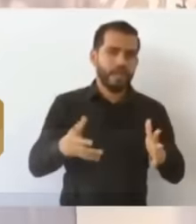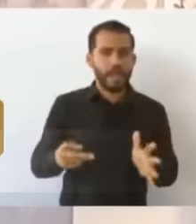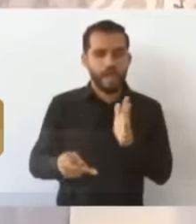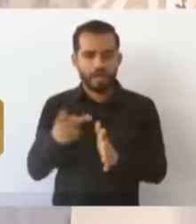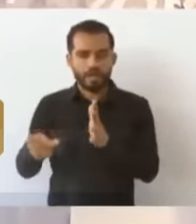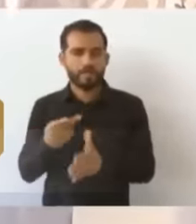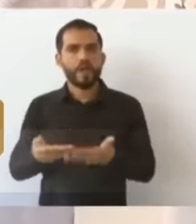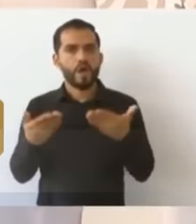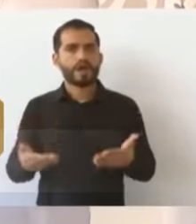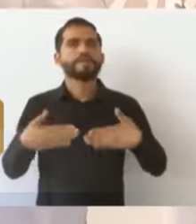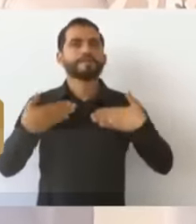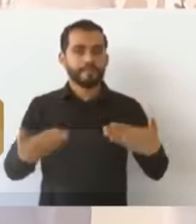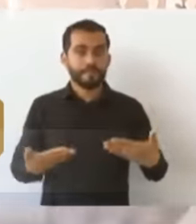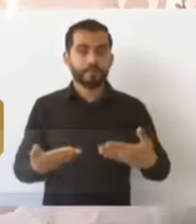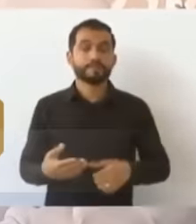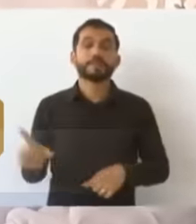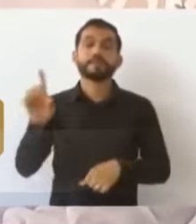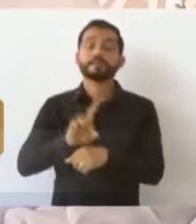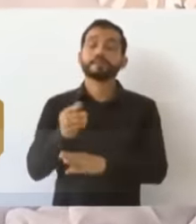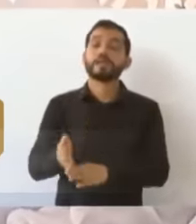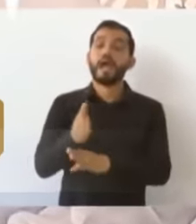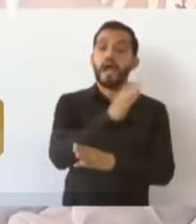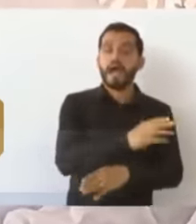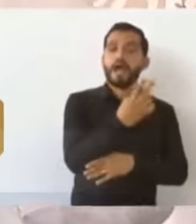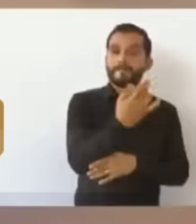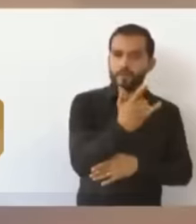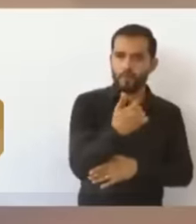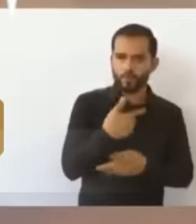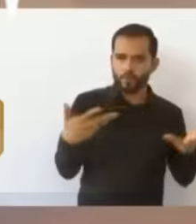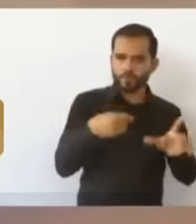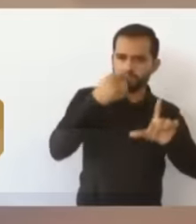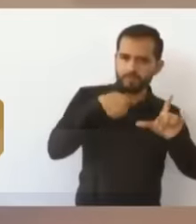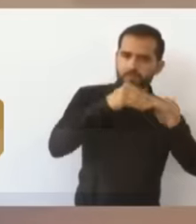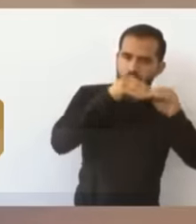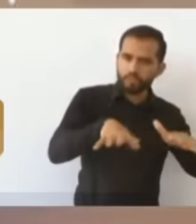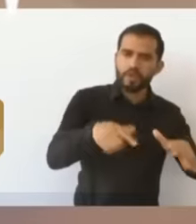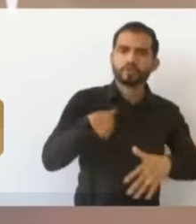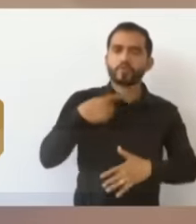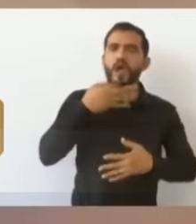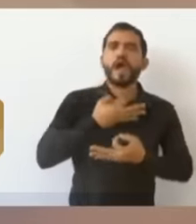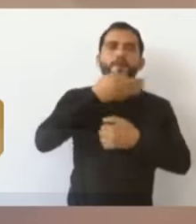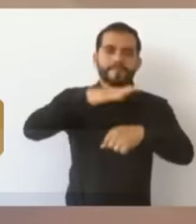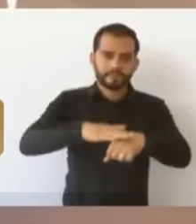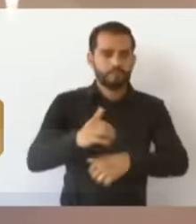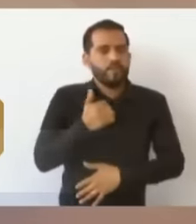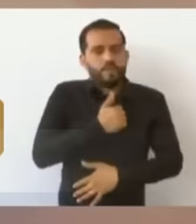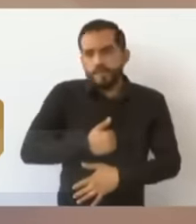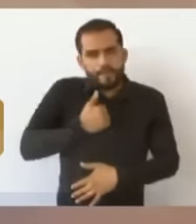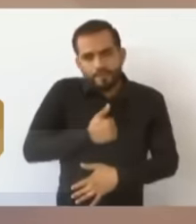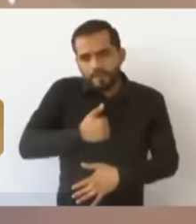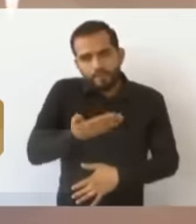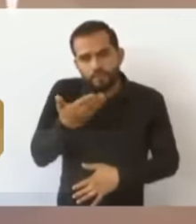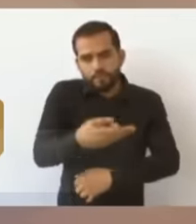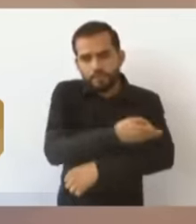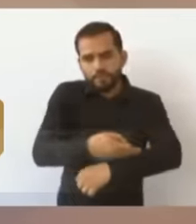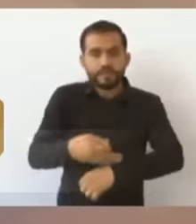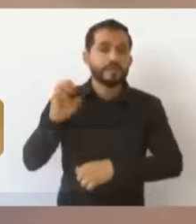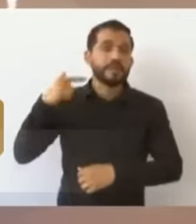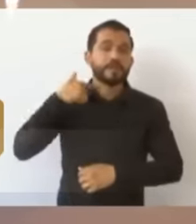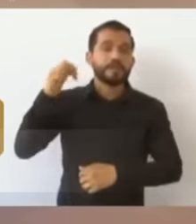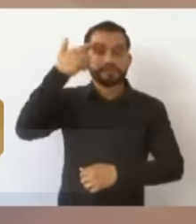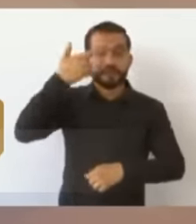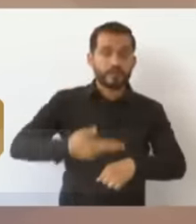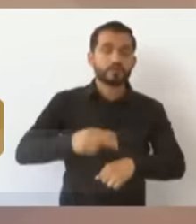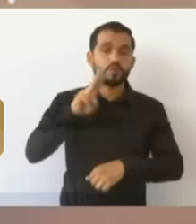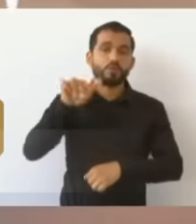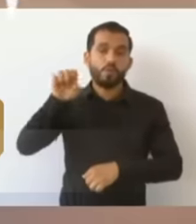he expresado desde el día que tuve oportunidad de hacerlo, a través del video, mis condolencias a la familia del ex rector de la